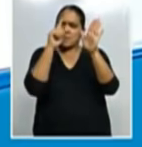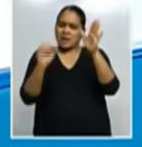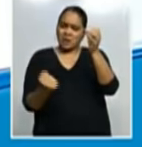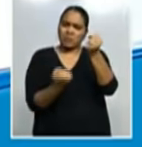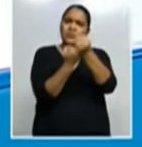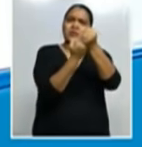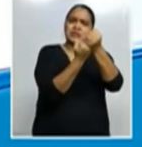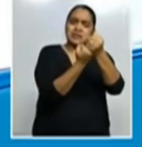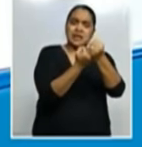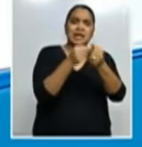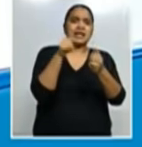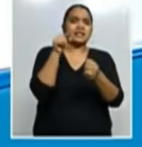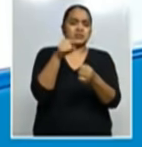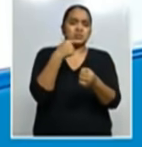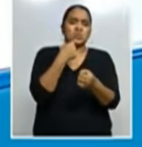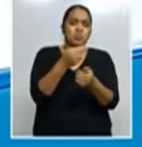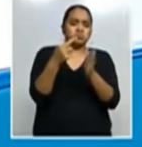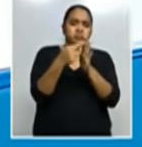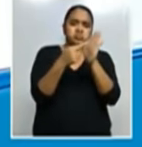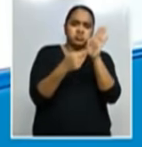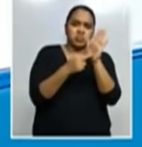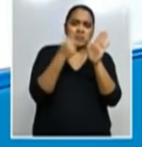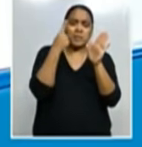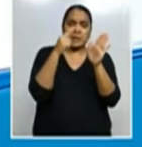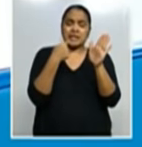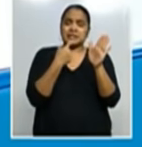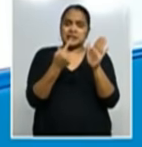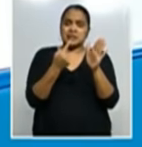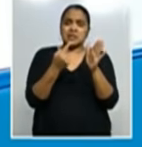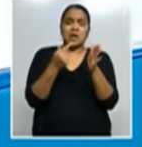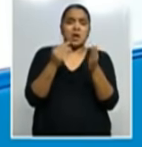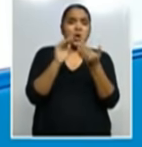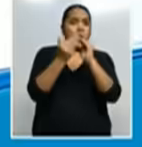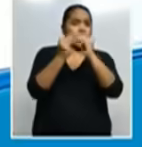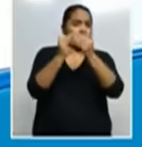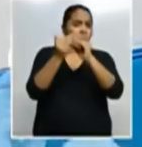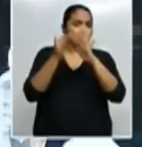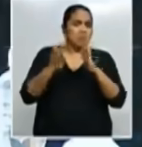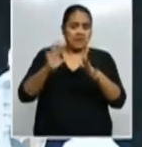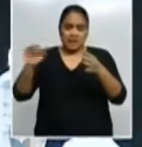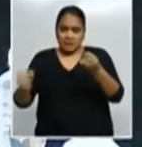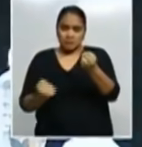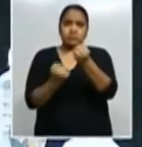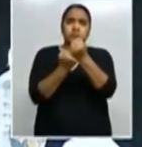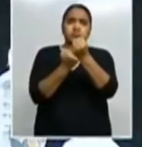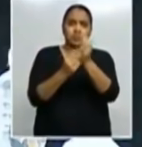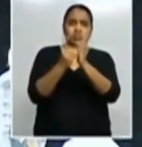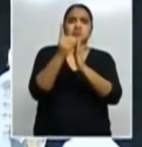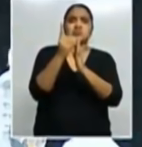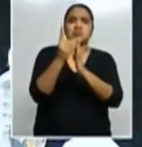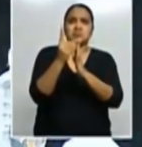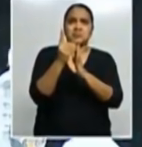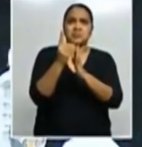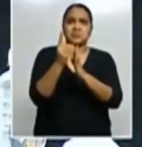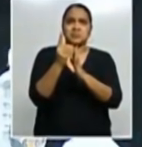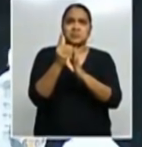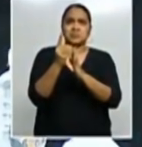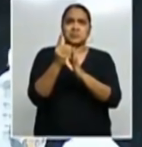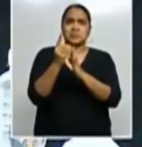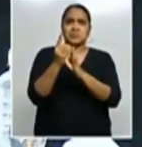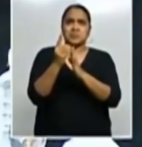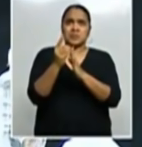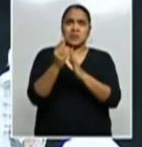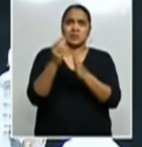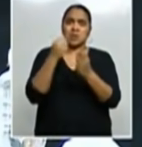población durante la emergencia y preparándonos para salir adelante de esto. O sea que